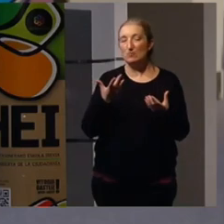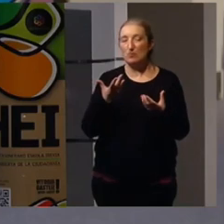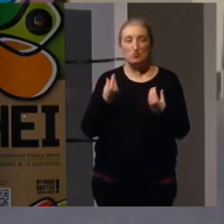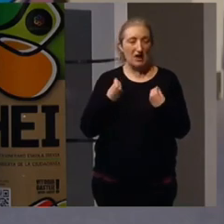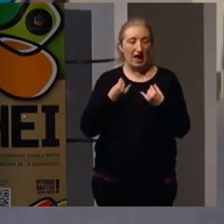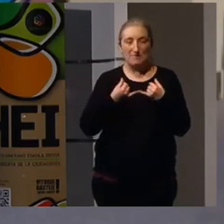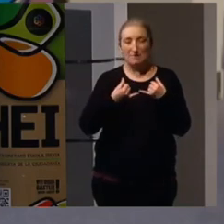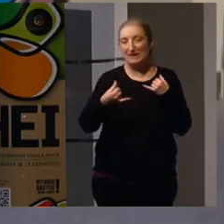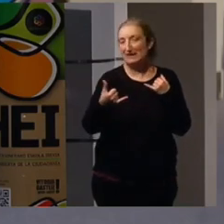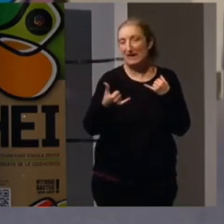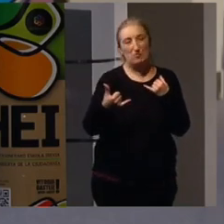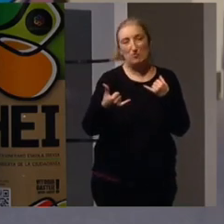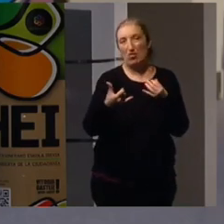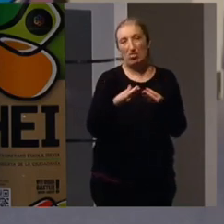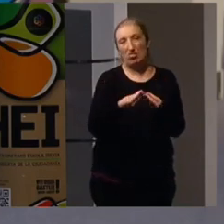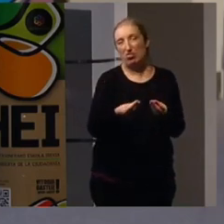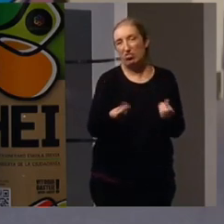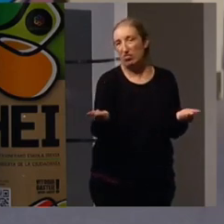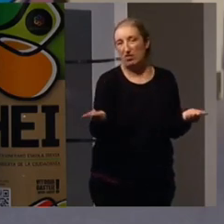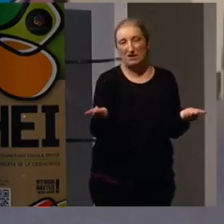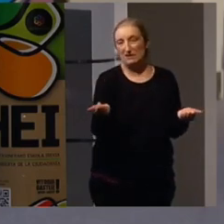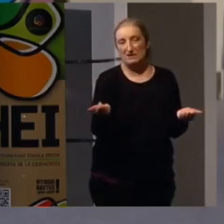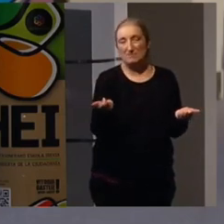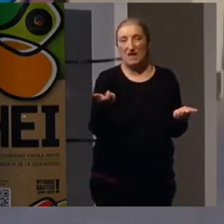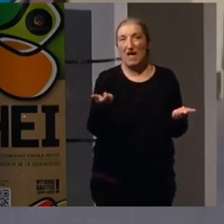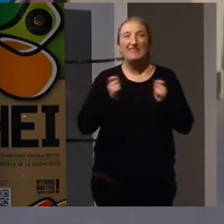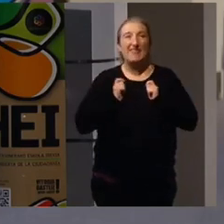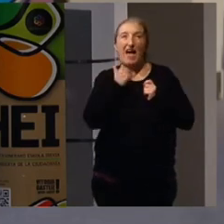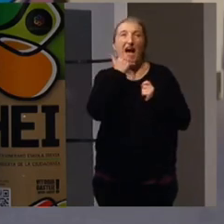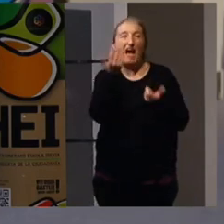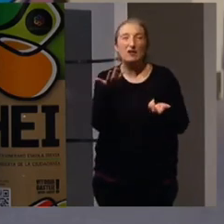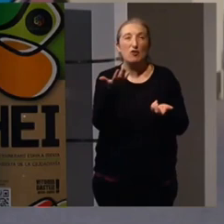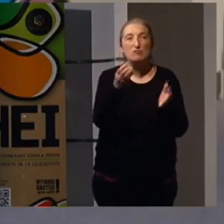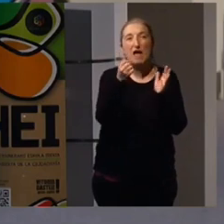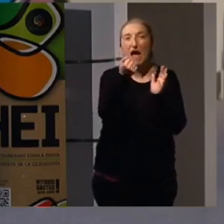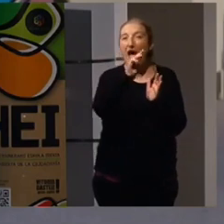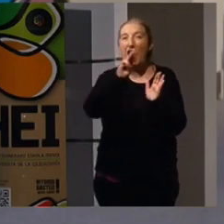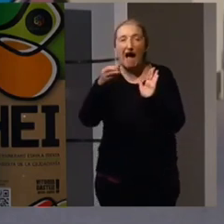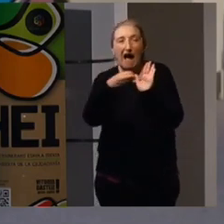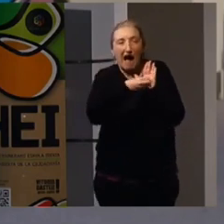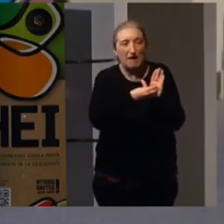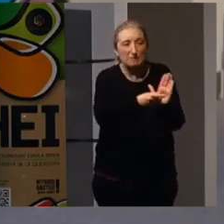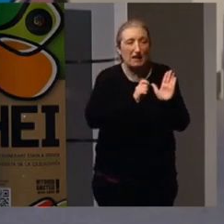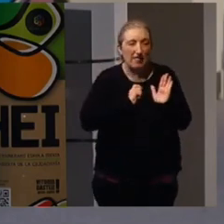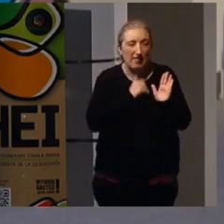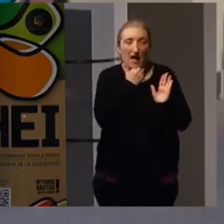estéril. O sea, quiero decir, ¿te puede aportar algo una app de esas? Pues seguro